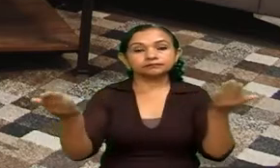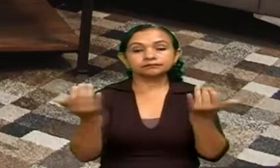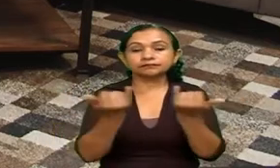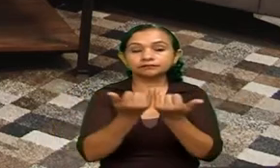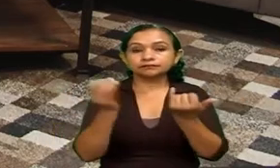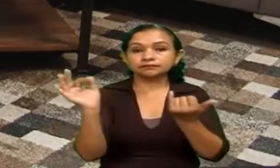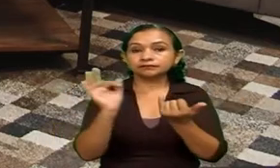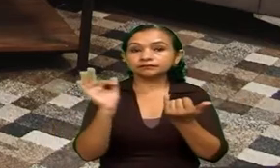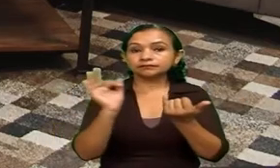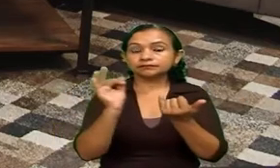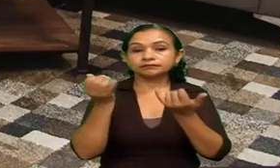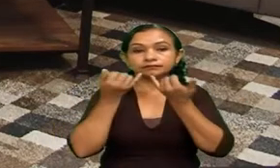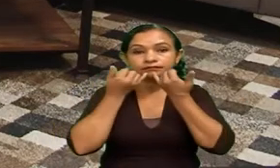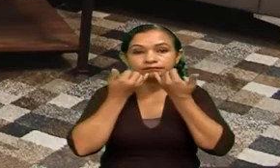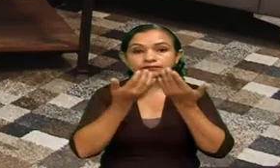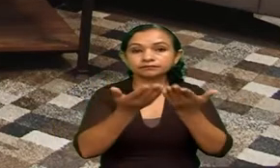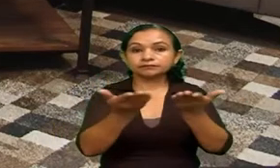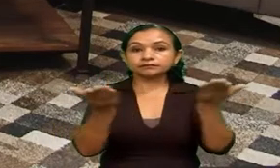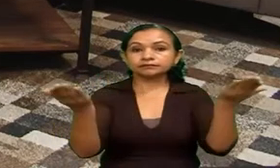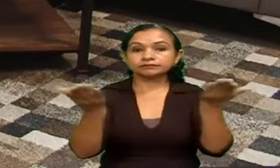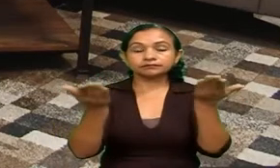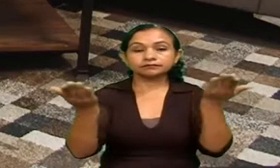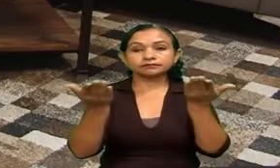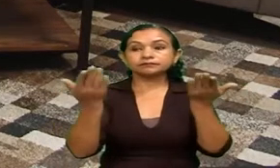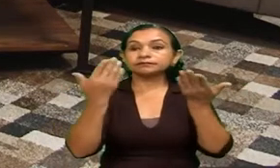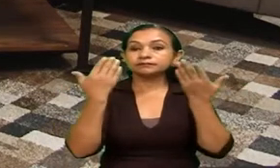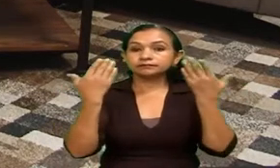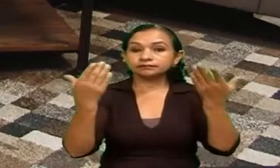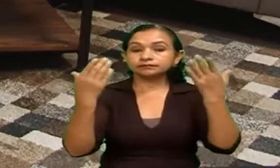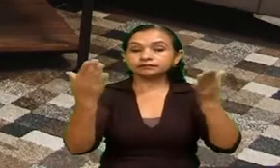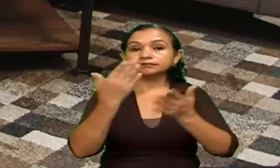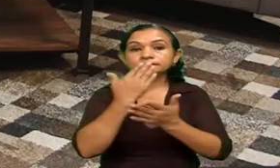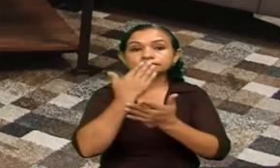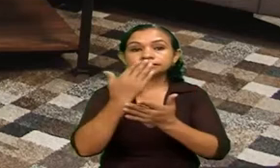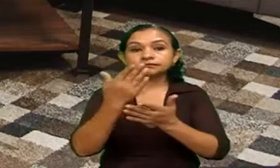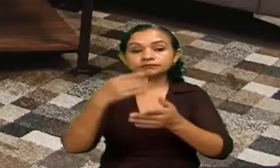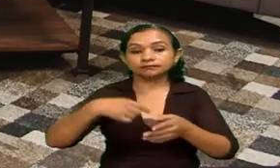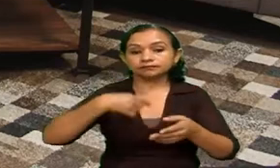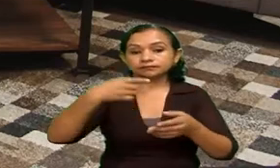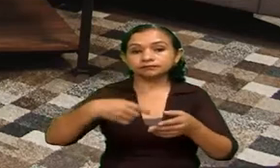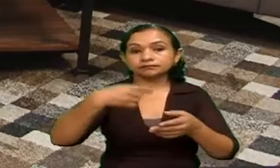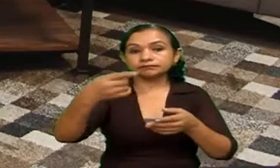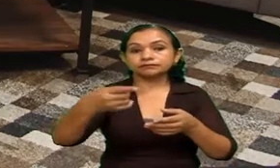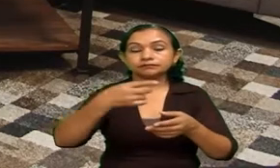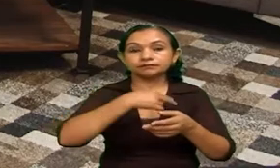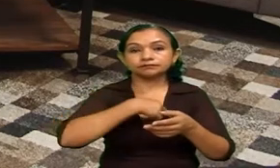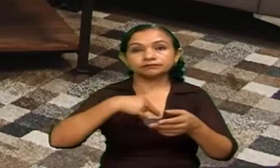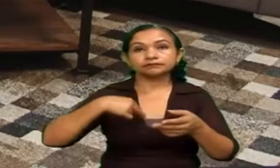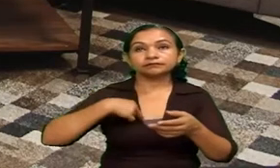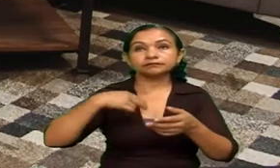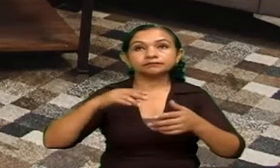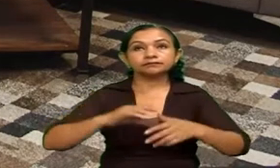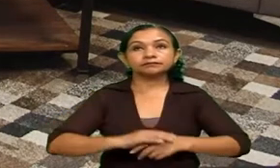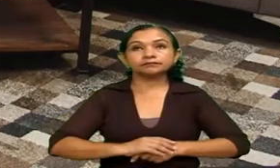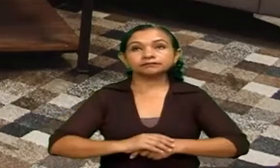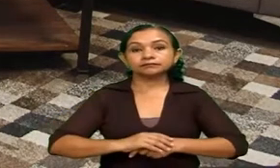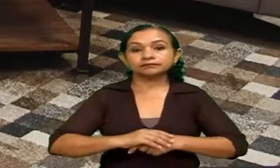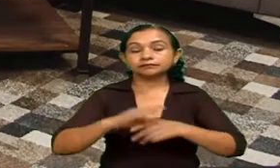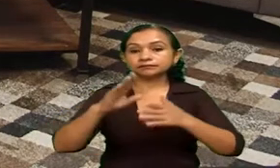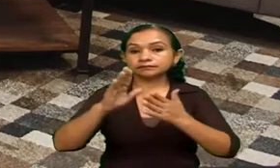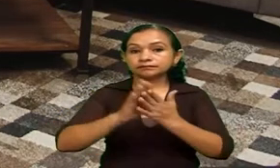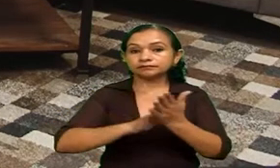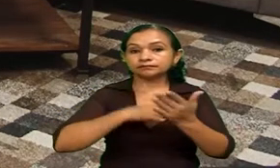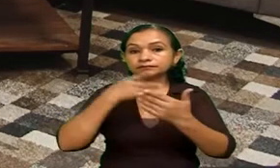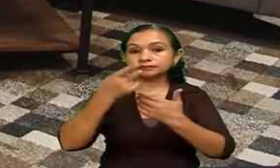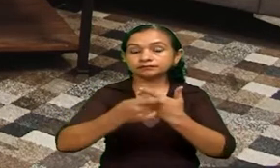también informar, ¿verdad?, de esos logros que todos los días. Este es un programa de nación